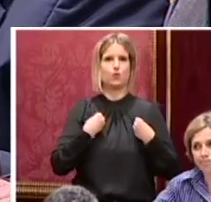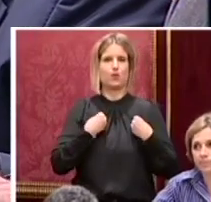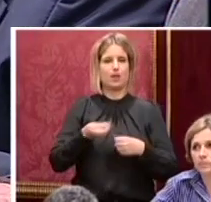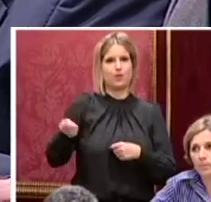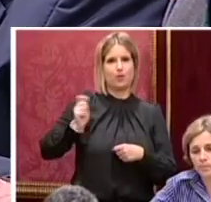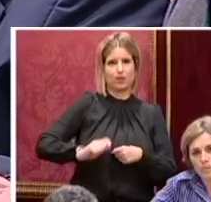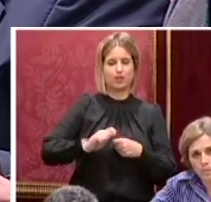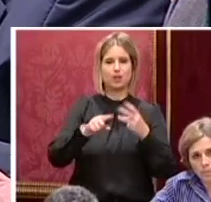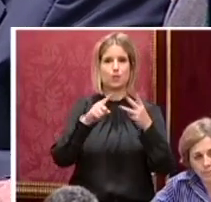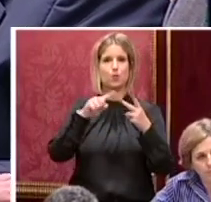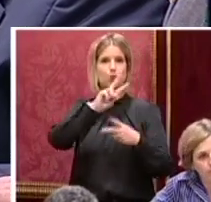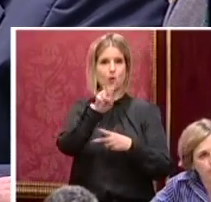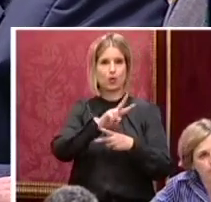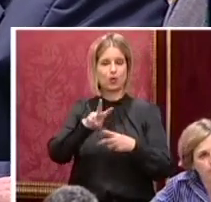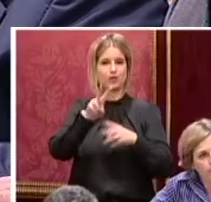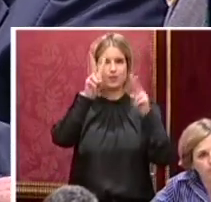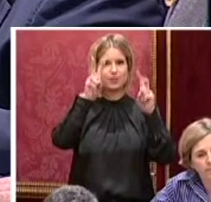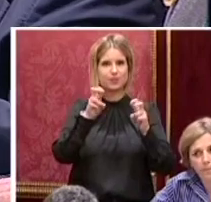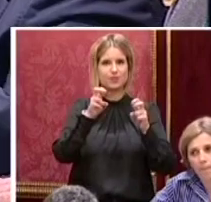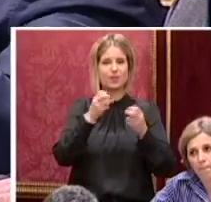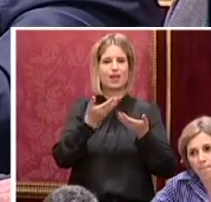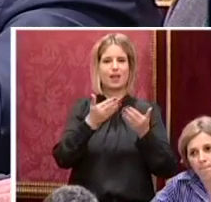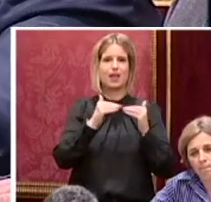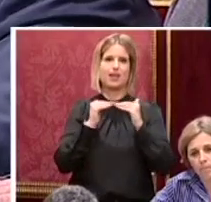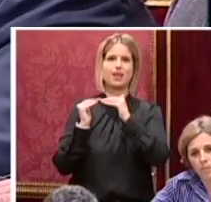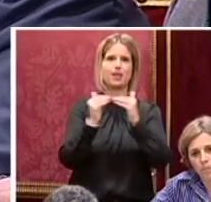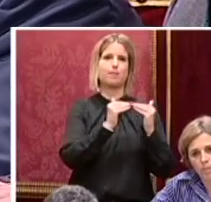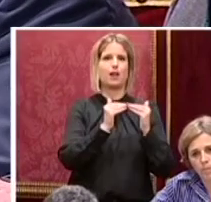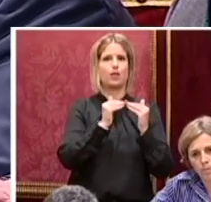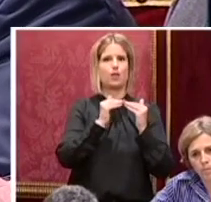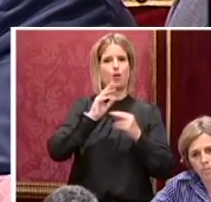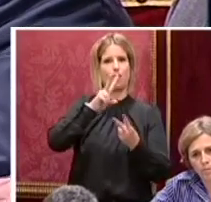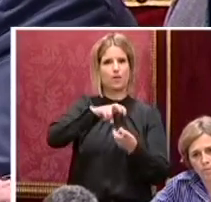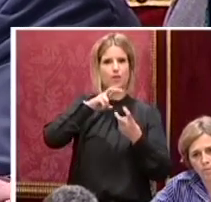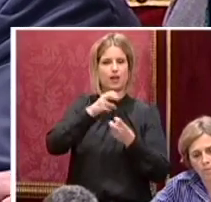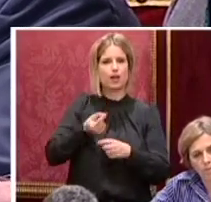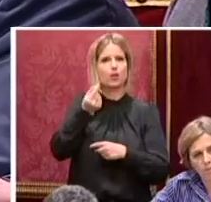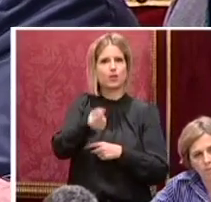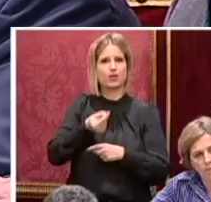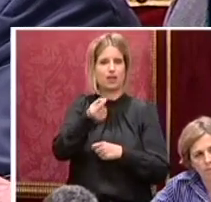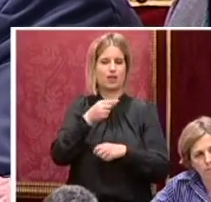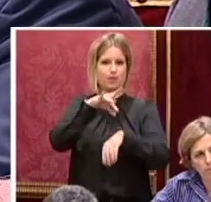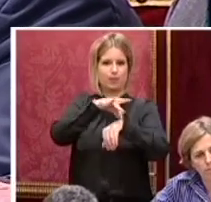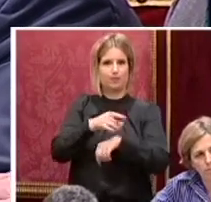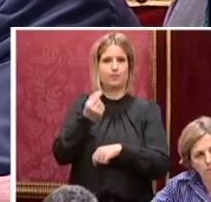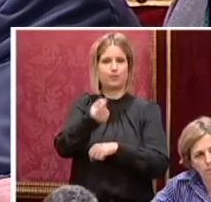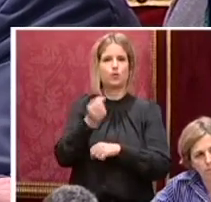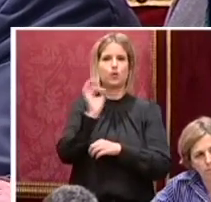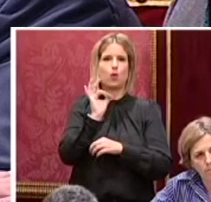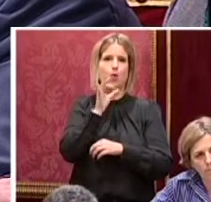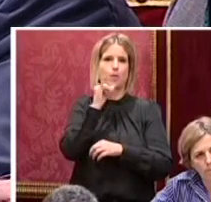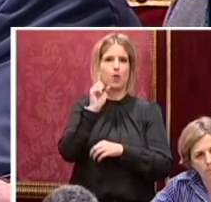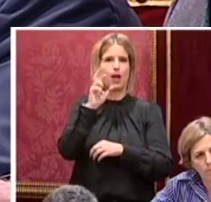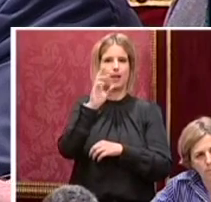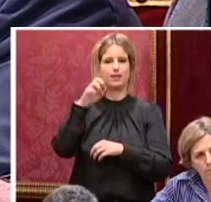profesional. 2. Evitar la equiparación fiscal de las cotizaciones, aportaciones realizadas en la mutualidad o a alter mutua